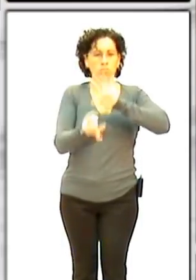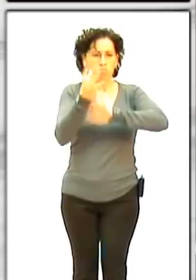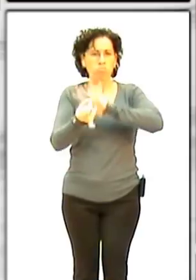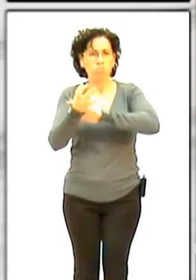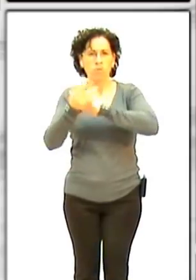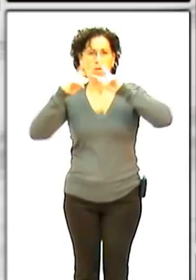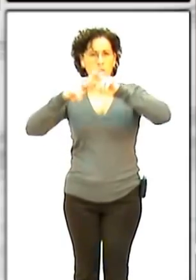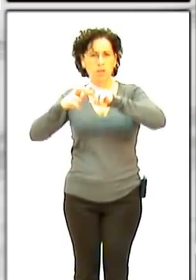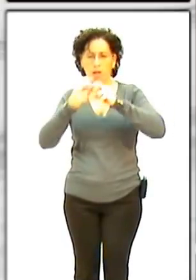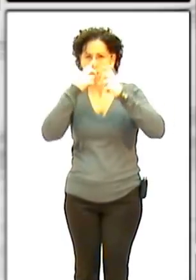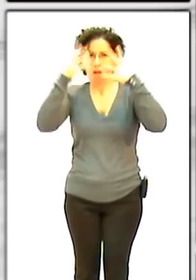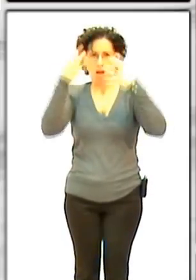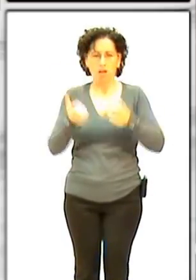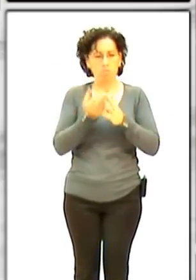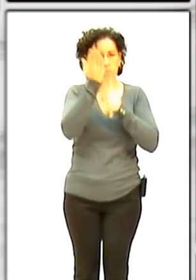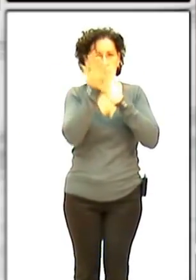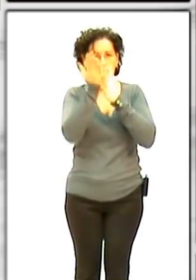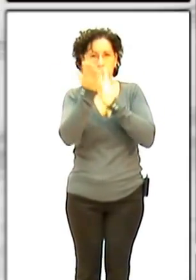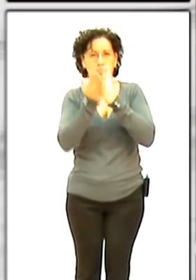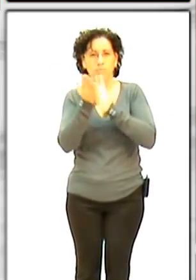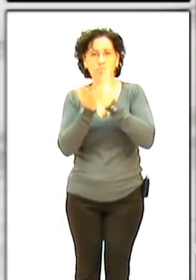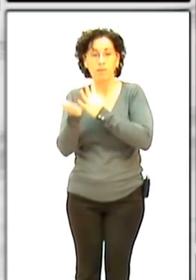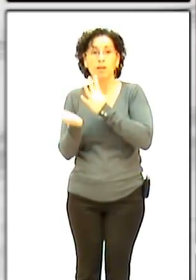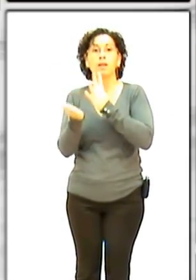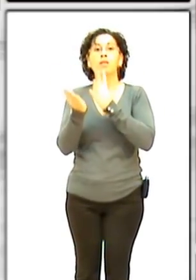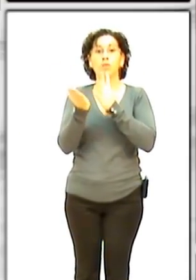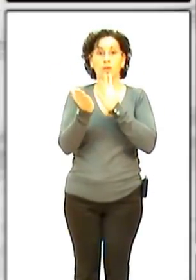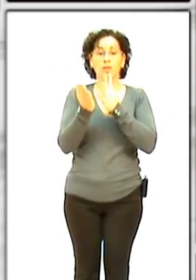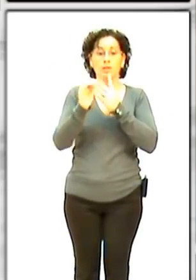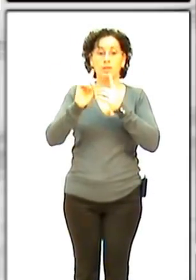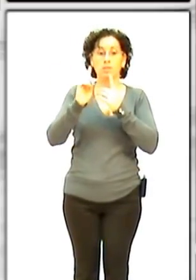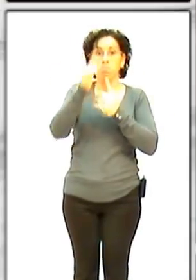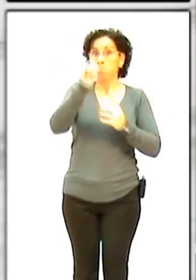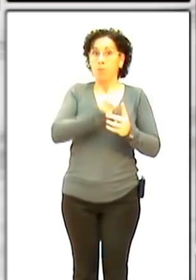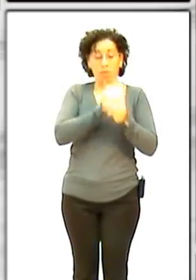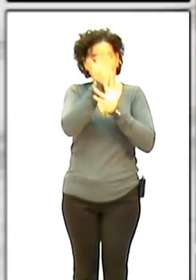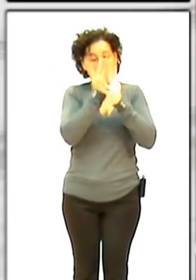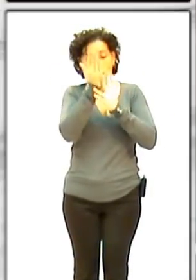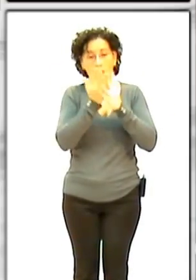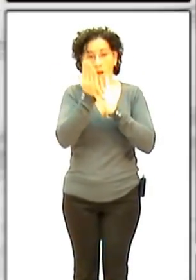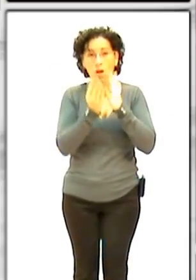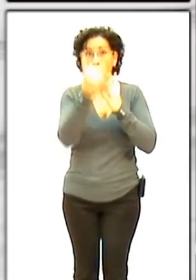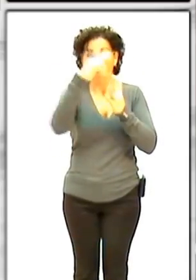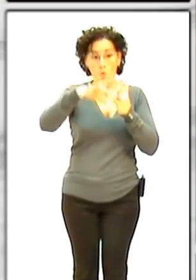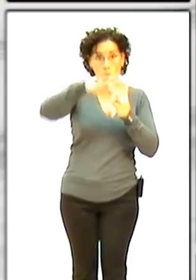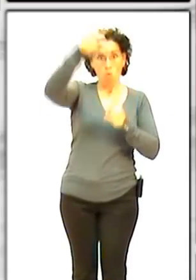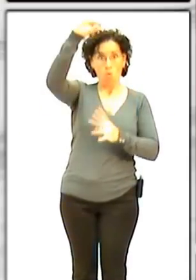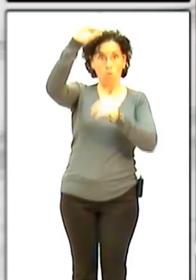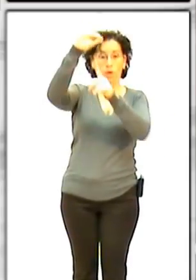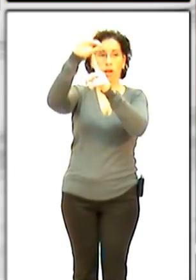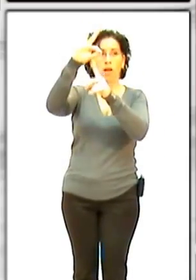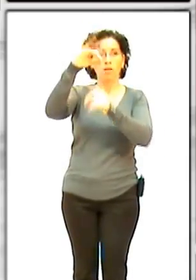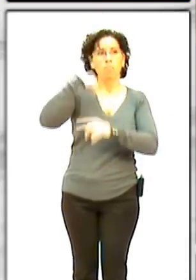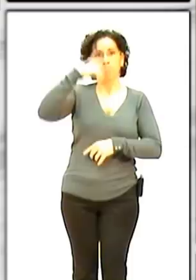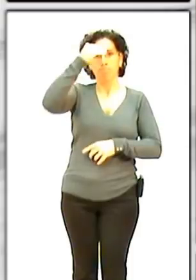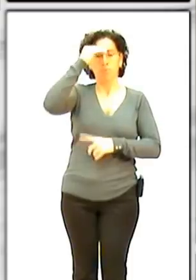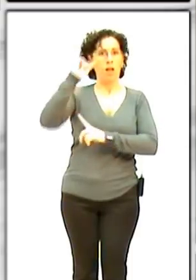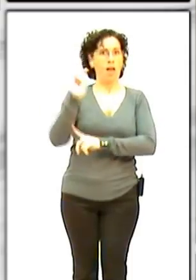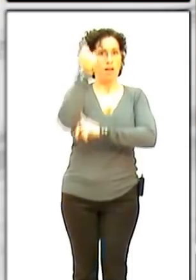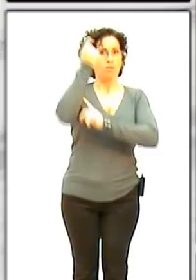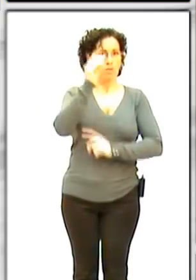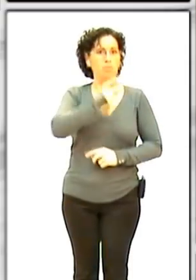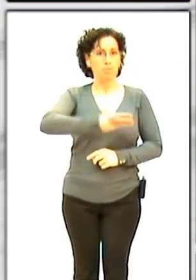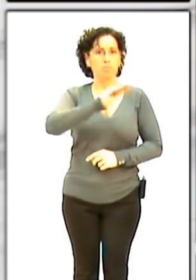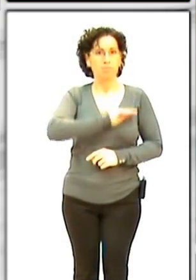investigación al hilo de esos conceptos y una de ellas ha tenido, yo creo, bastante éxito